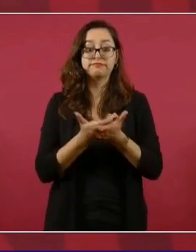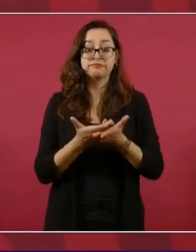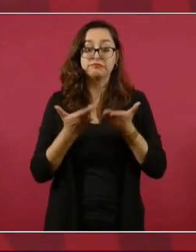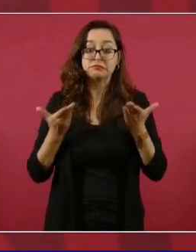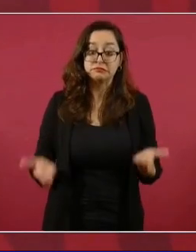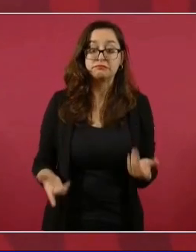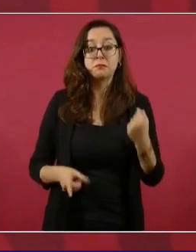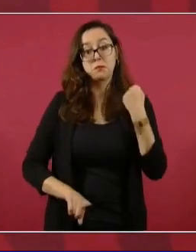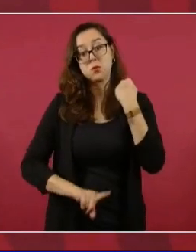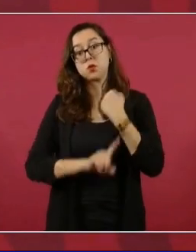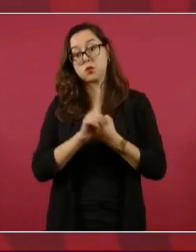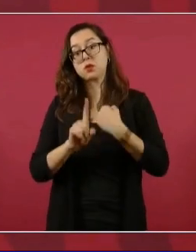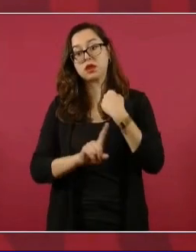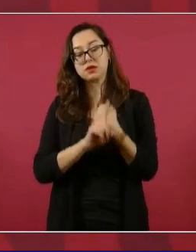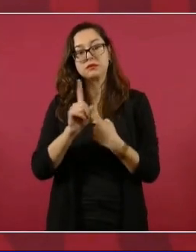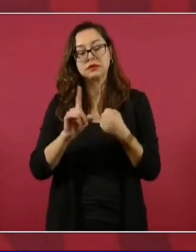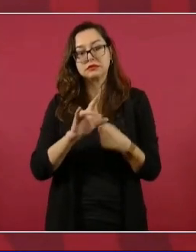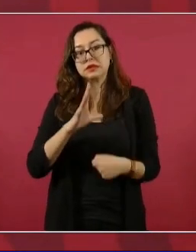polémica